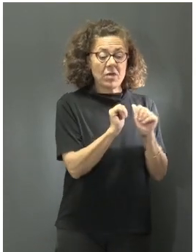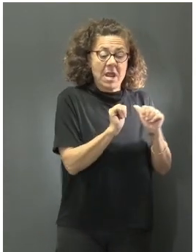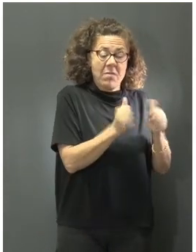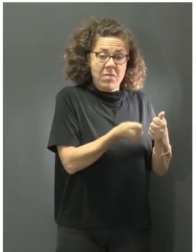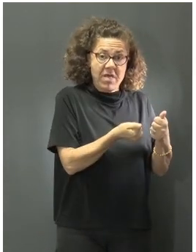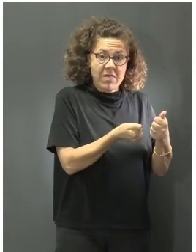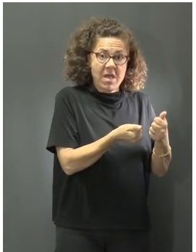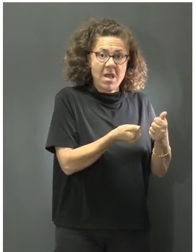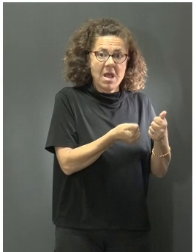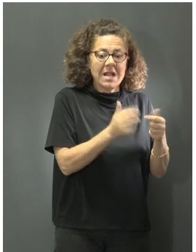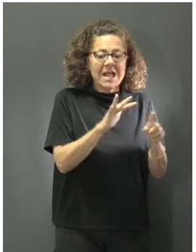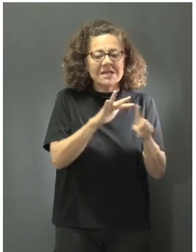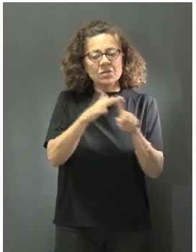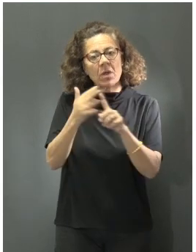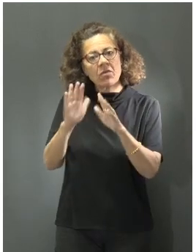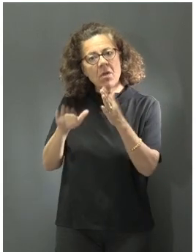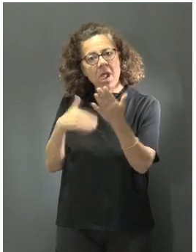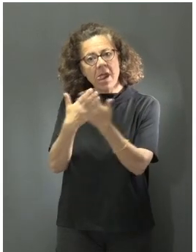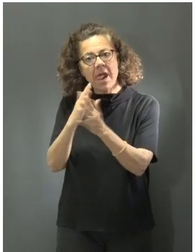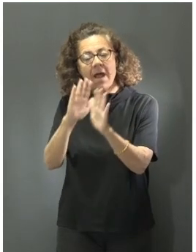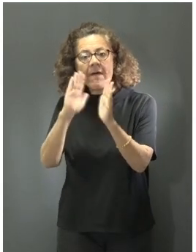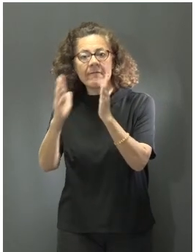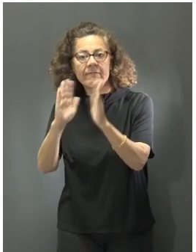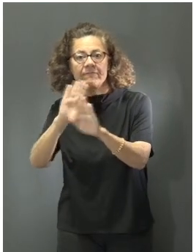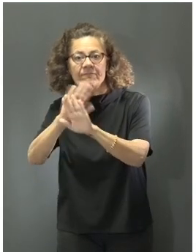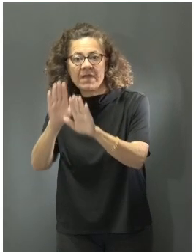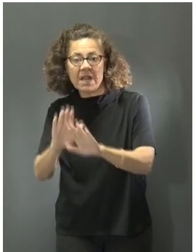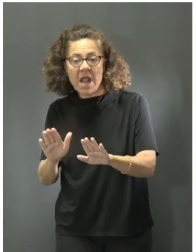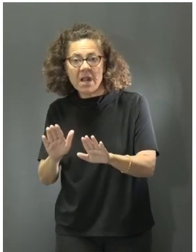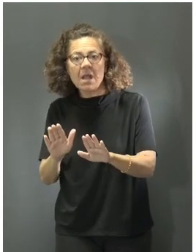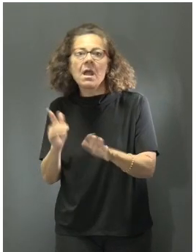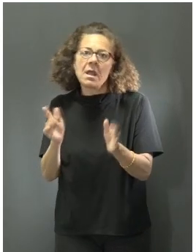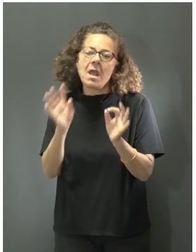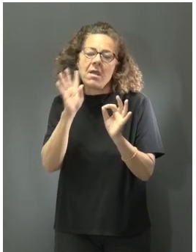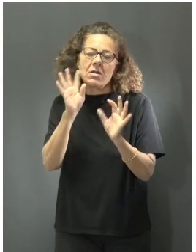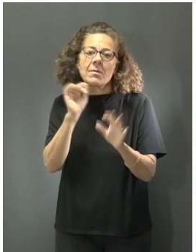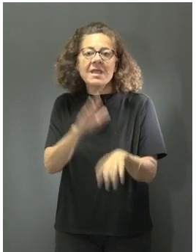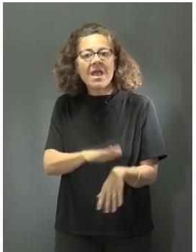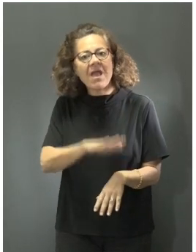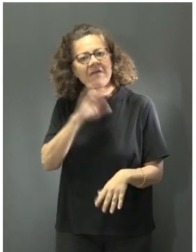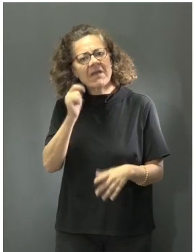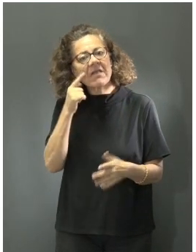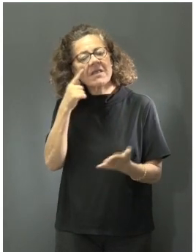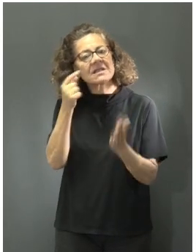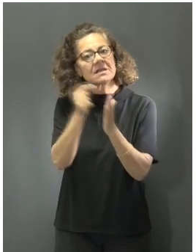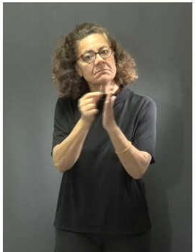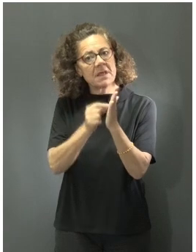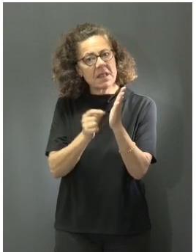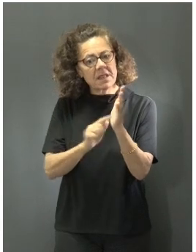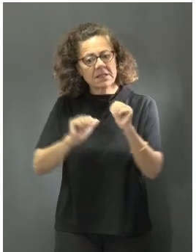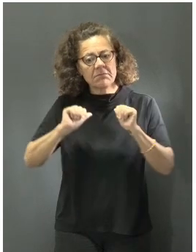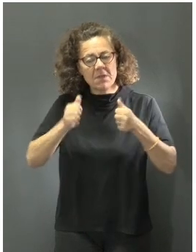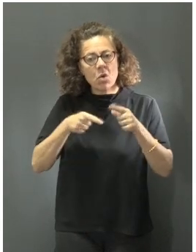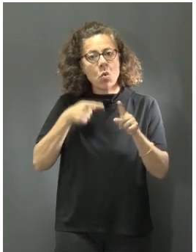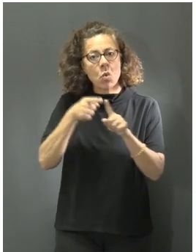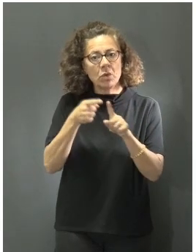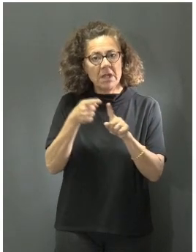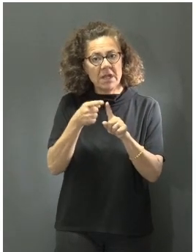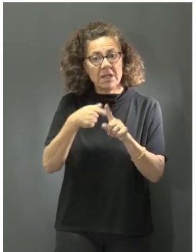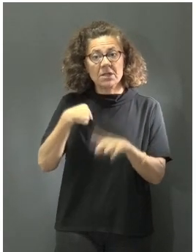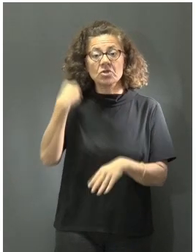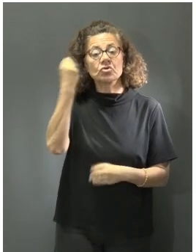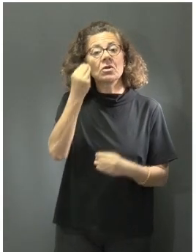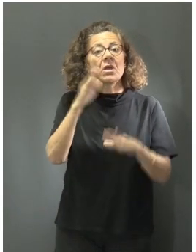y la situación a la que llegas. Y luego la eficacia, evidentemente, de las medidas que se van poniendo encima de la mesa, ¿no? Creo que al final,